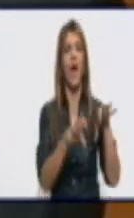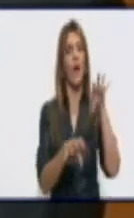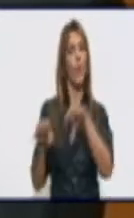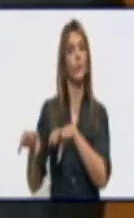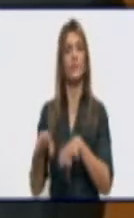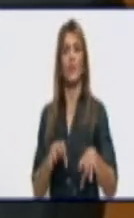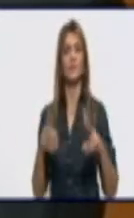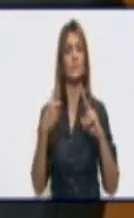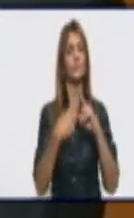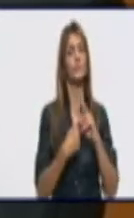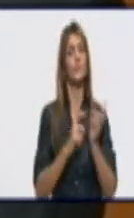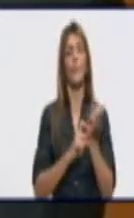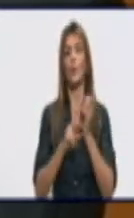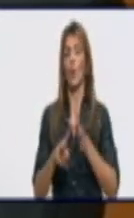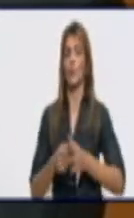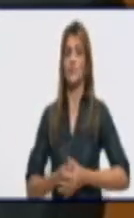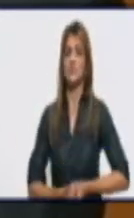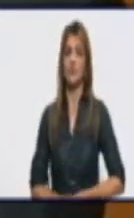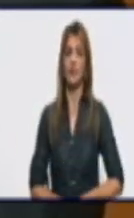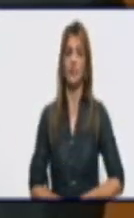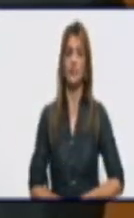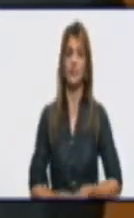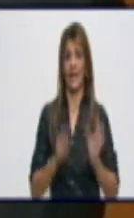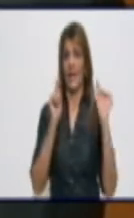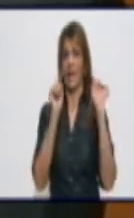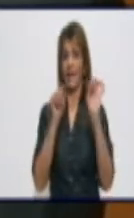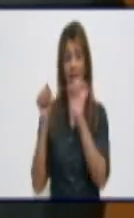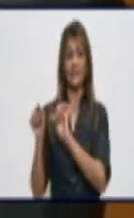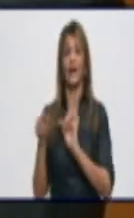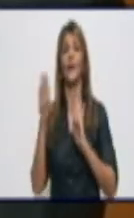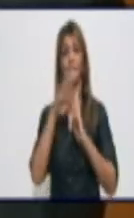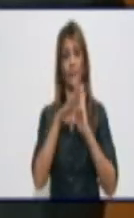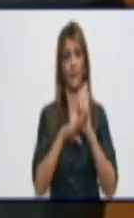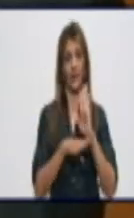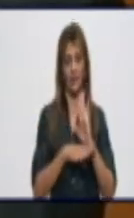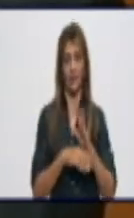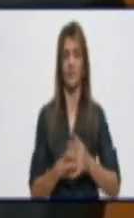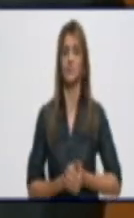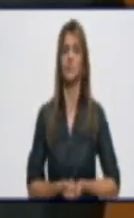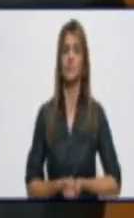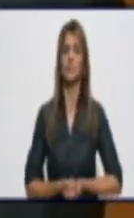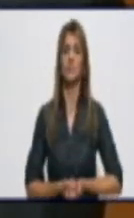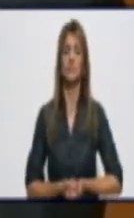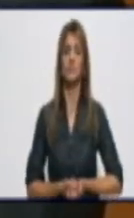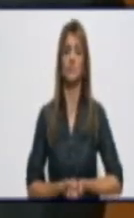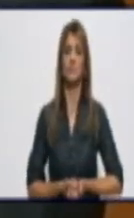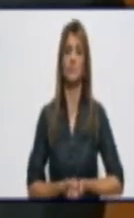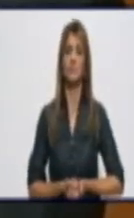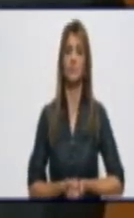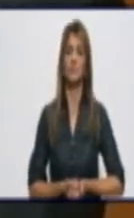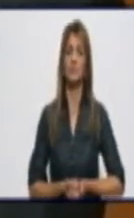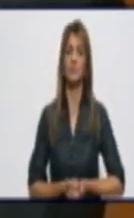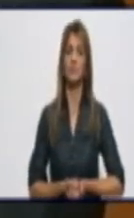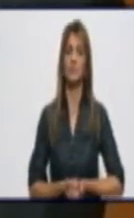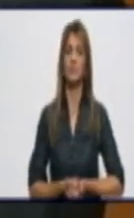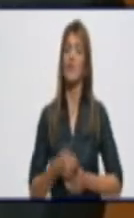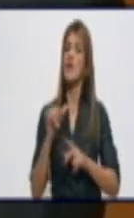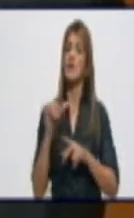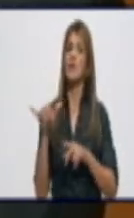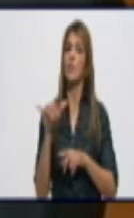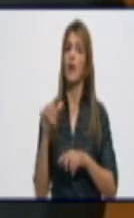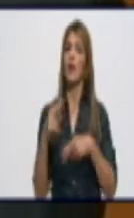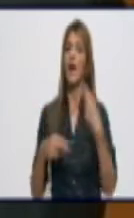la provincia. Estas medidas también obligan a formalizar el